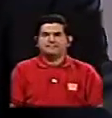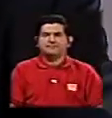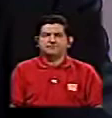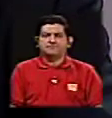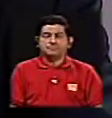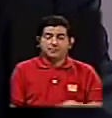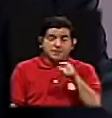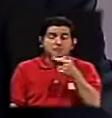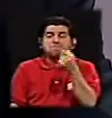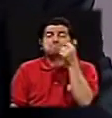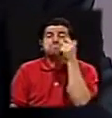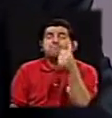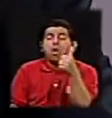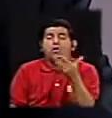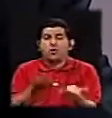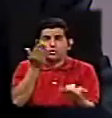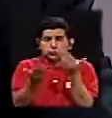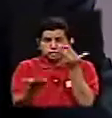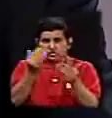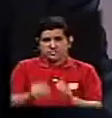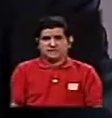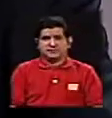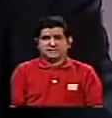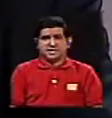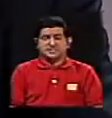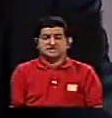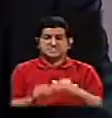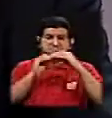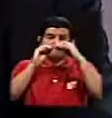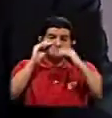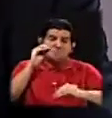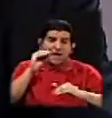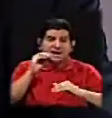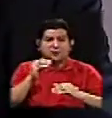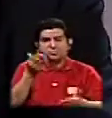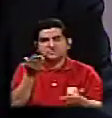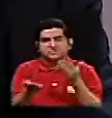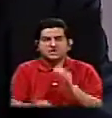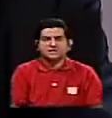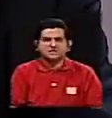son pocos los que están, menos del